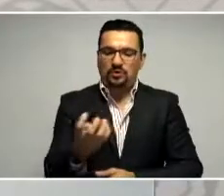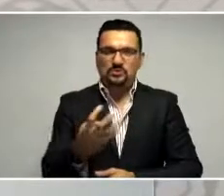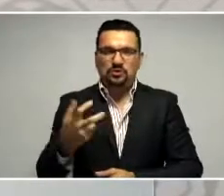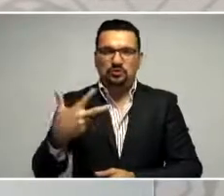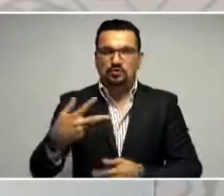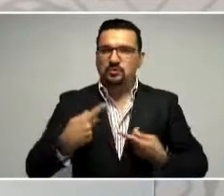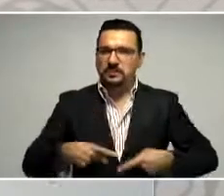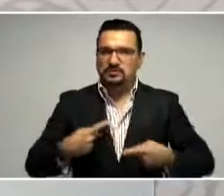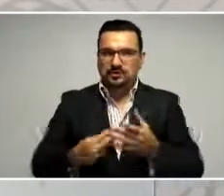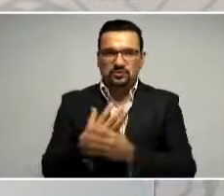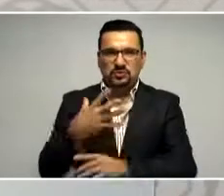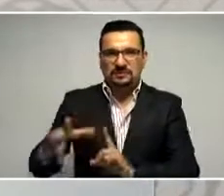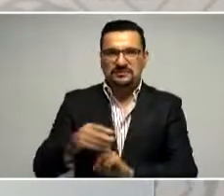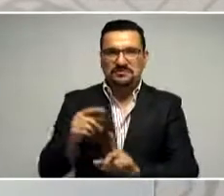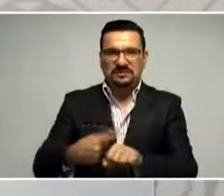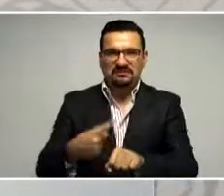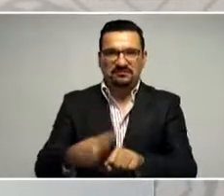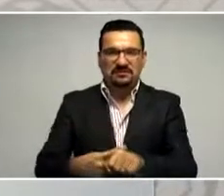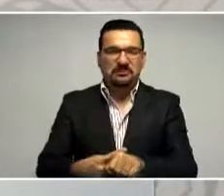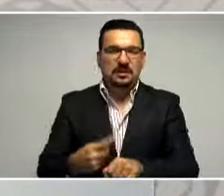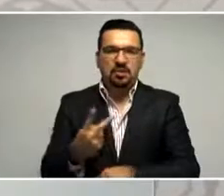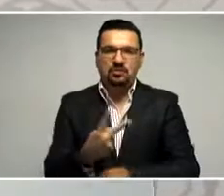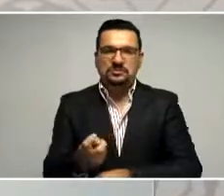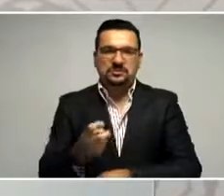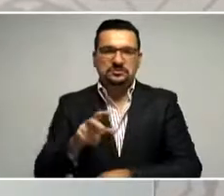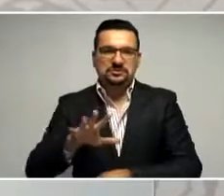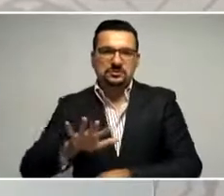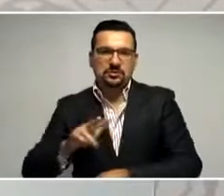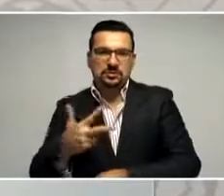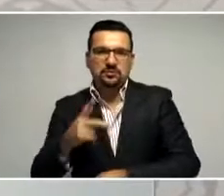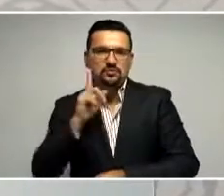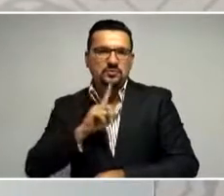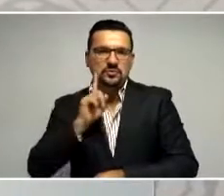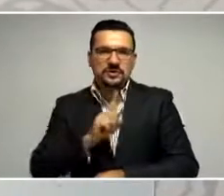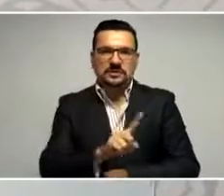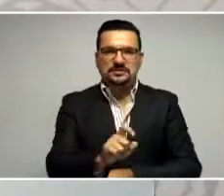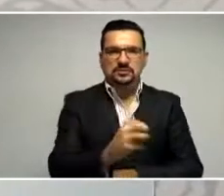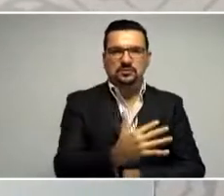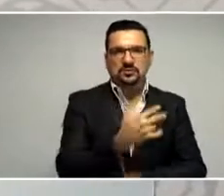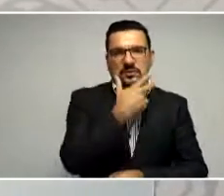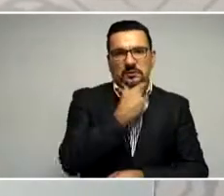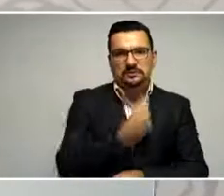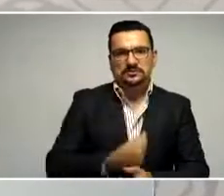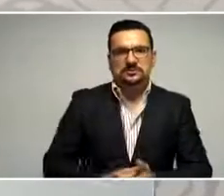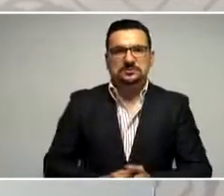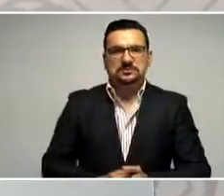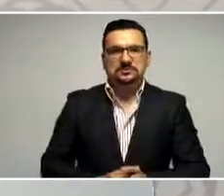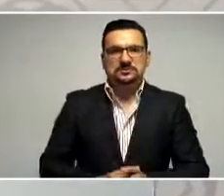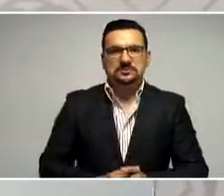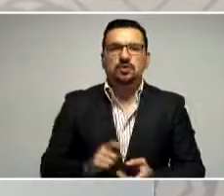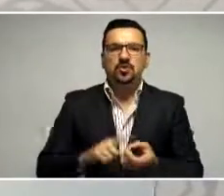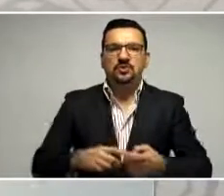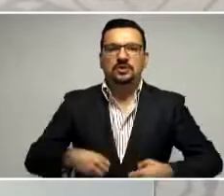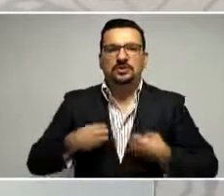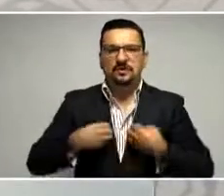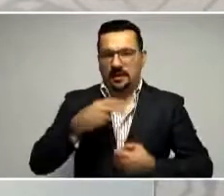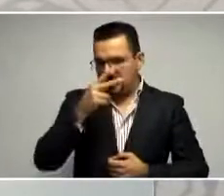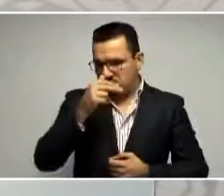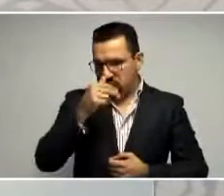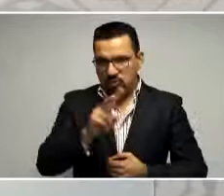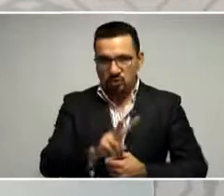408 casos ocurrieron en 258 mujeres y 150 hombres. Residentes de